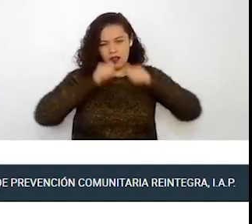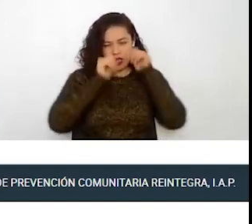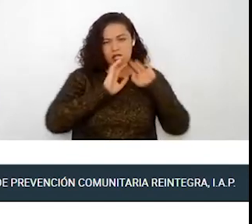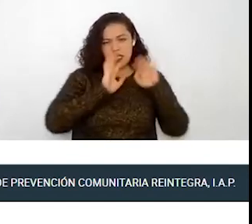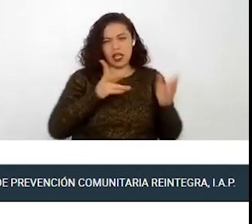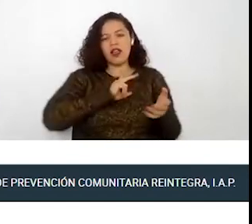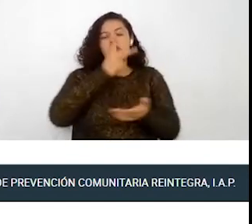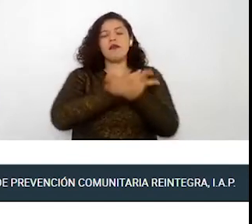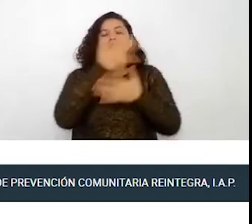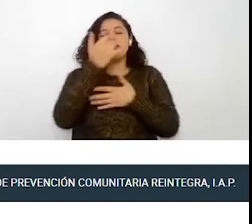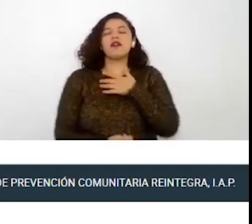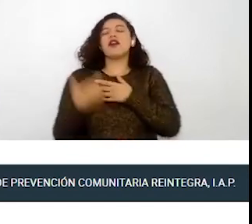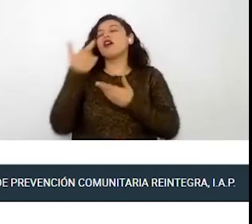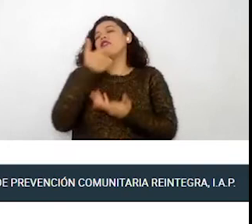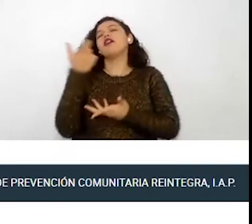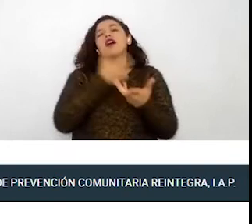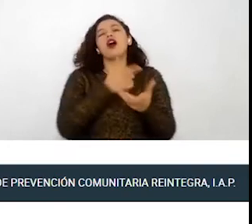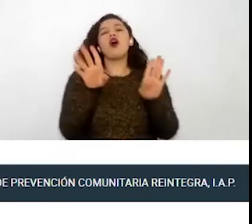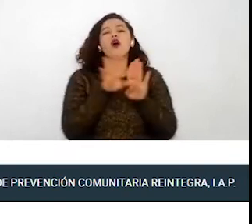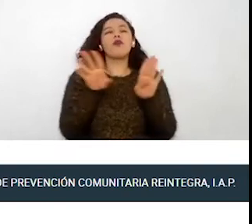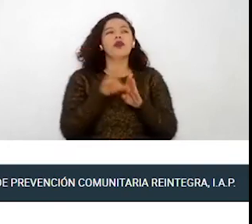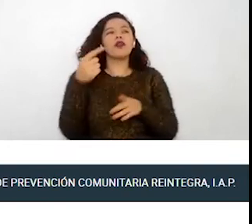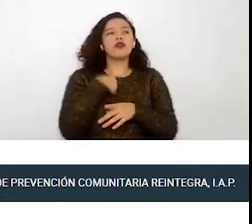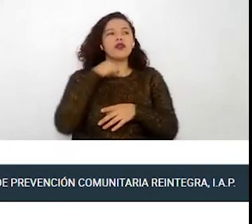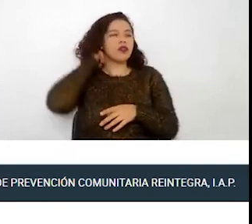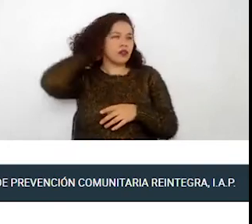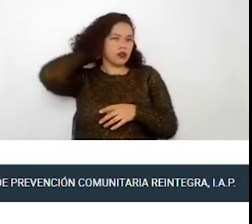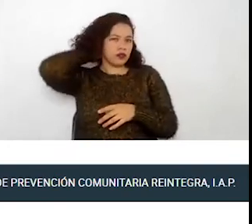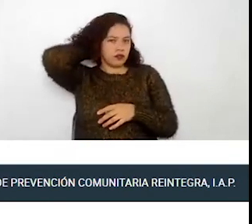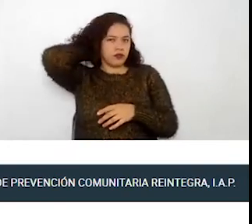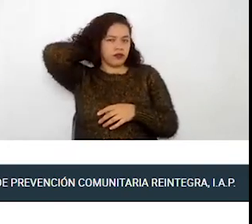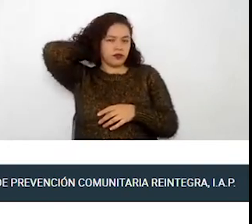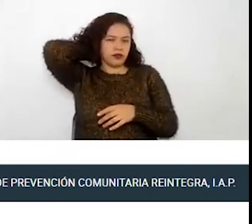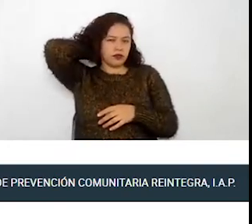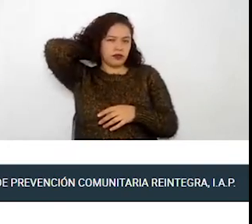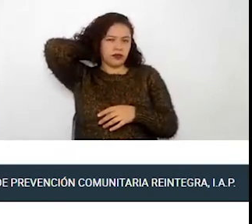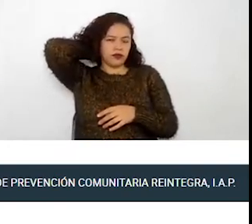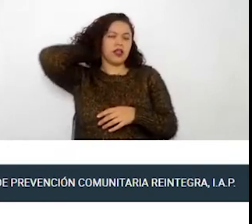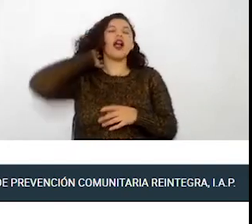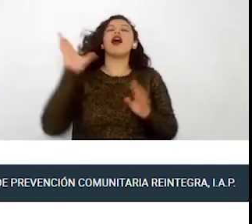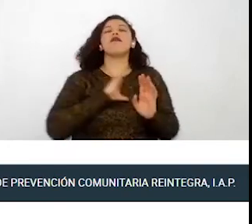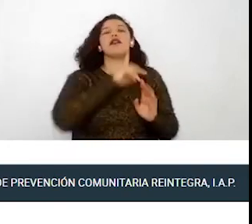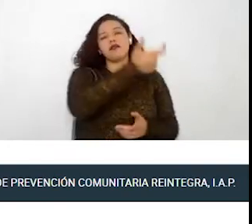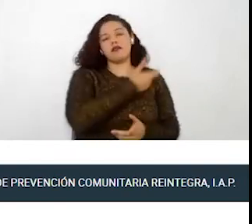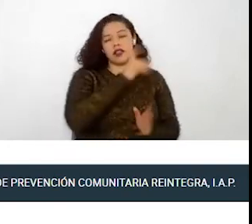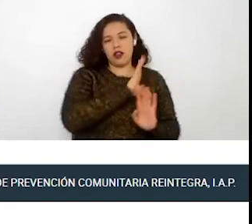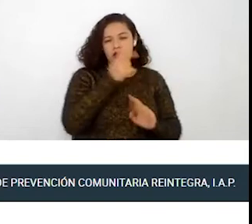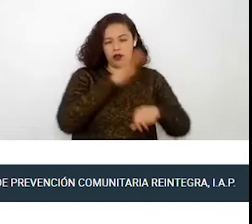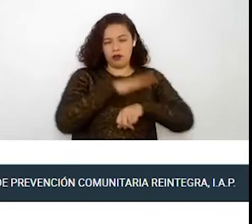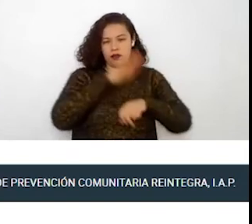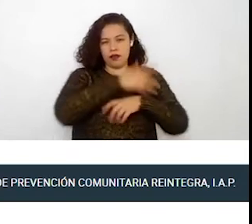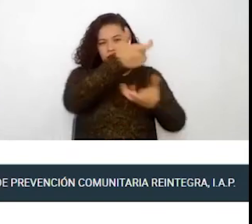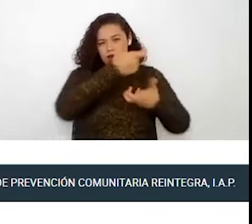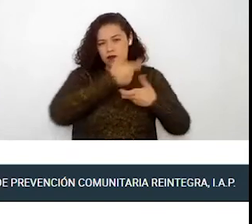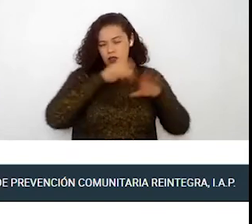mi proyección en mis financieras cómo voy a obtener cómo voy a llevar a cabo dice aparte de mis cuotas de recuperación qué más voy a obtener de ingresos